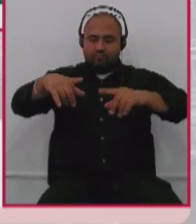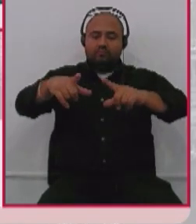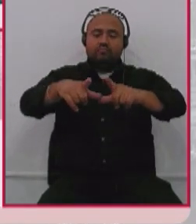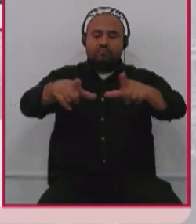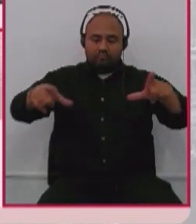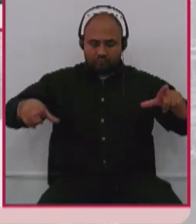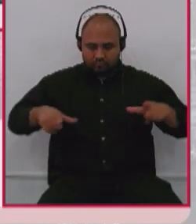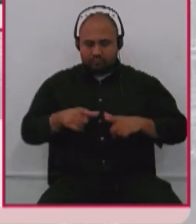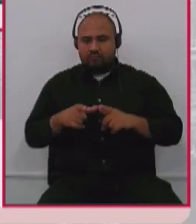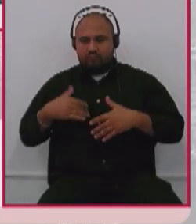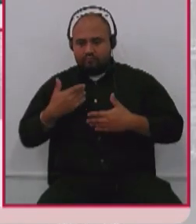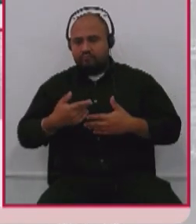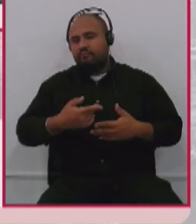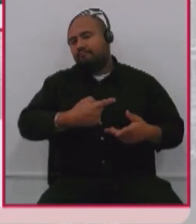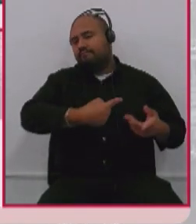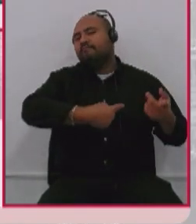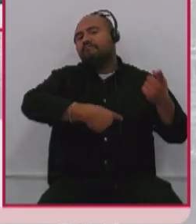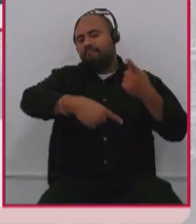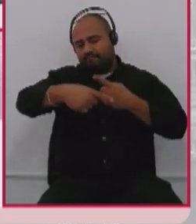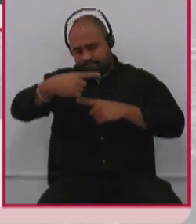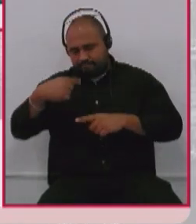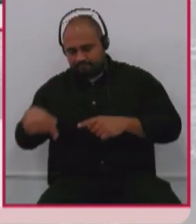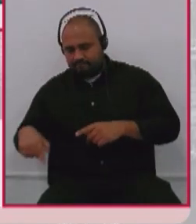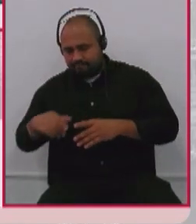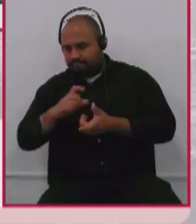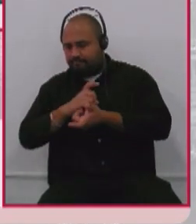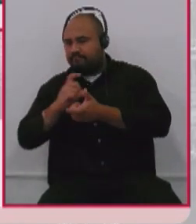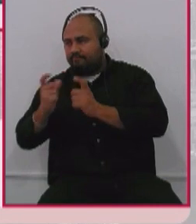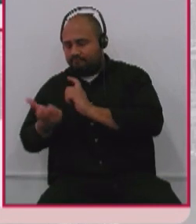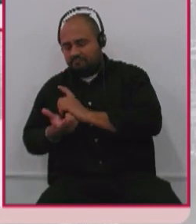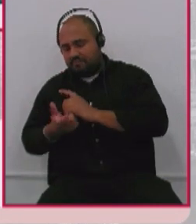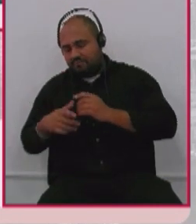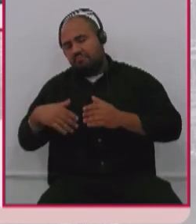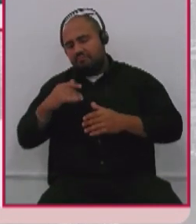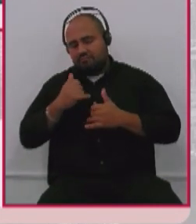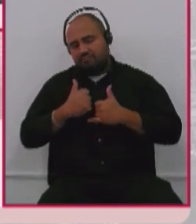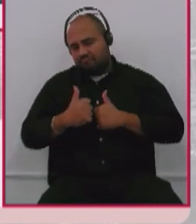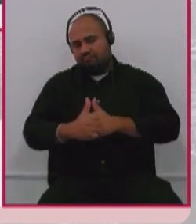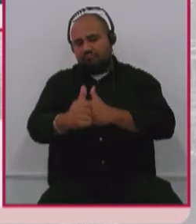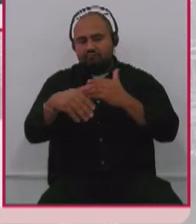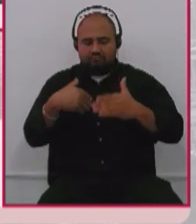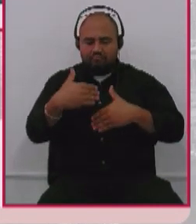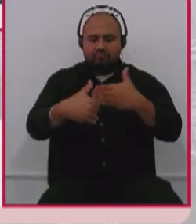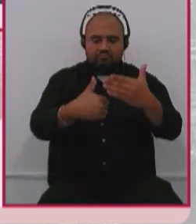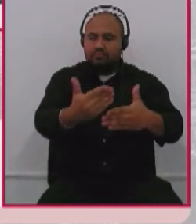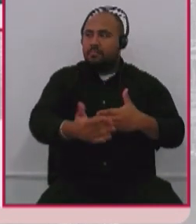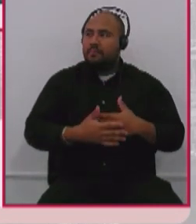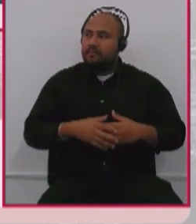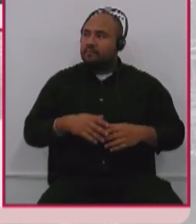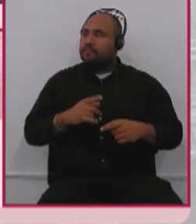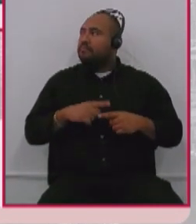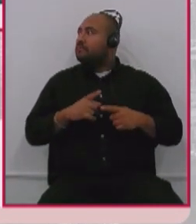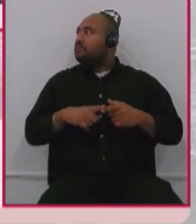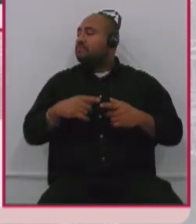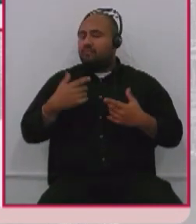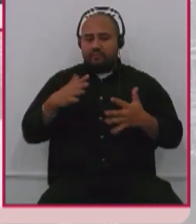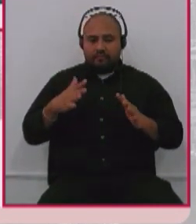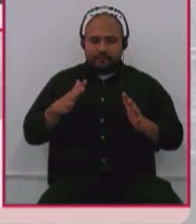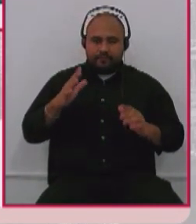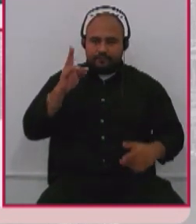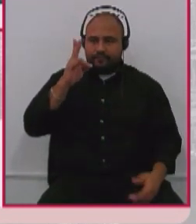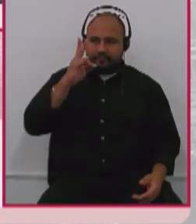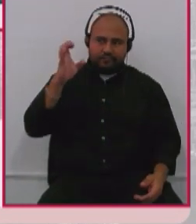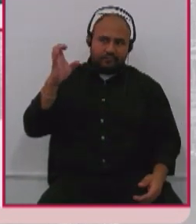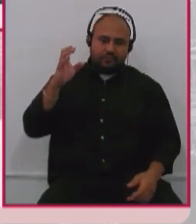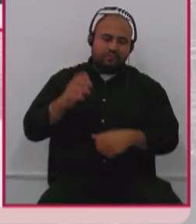superficial, regresábamos, inyectamos la zona superficial y así, ¿no? Esto también nos dio como unas 700 horas